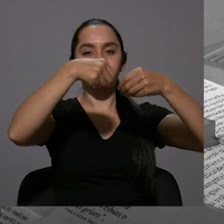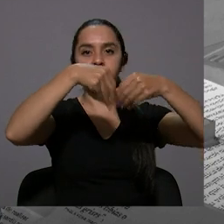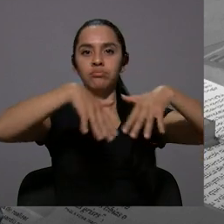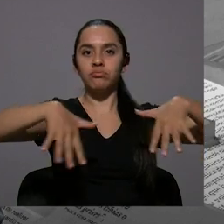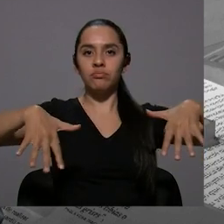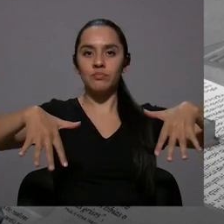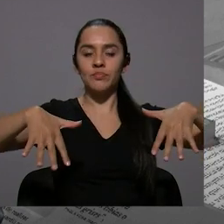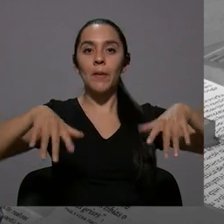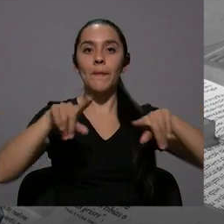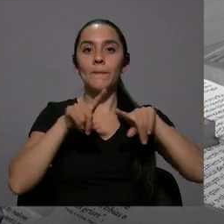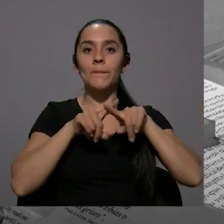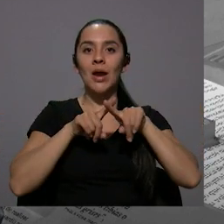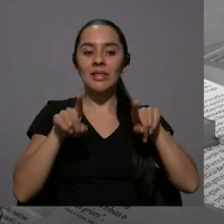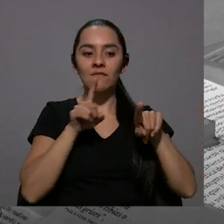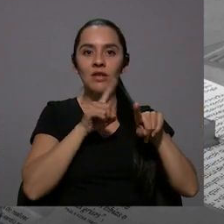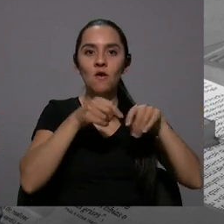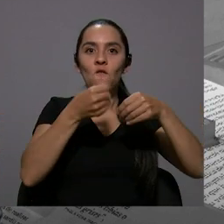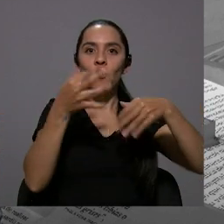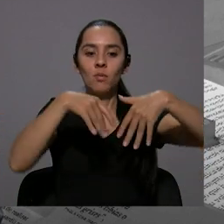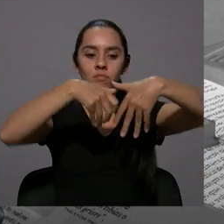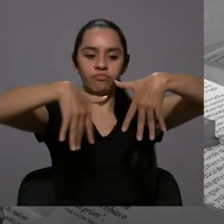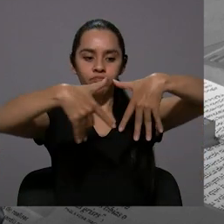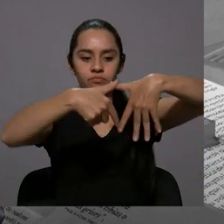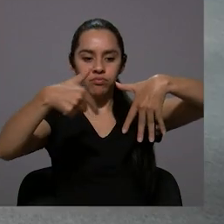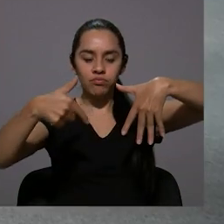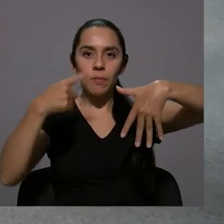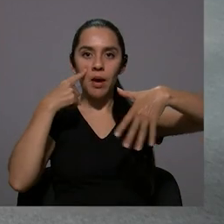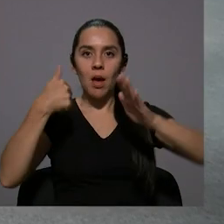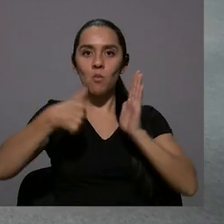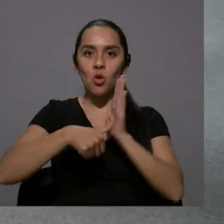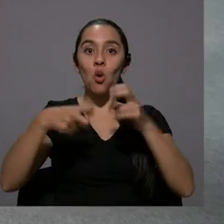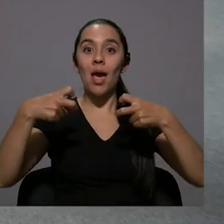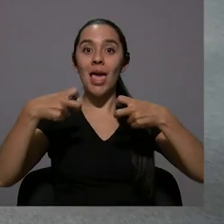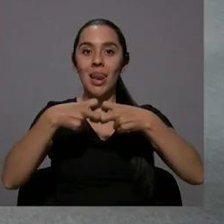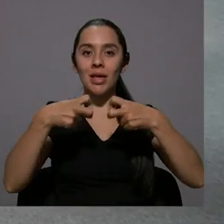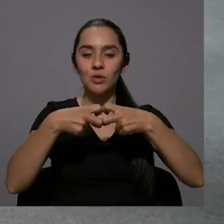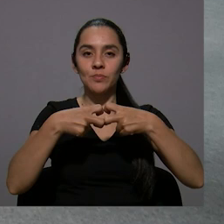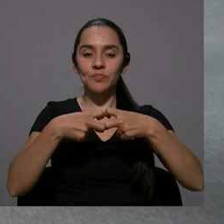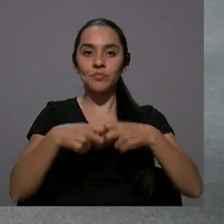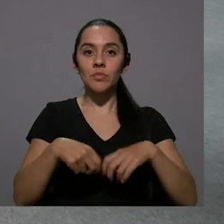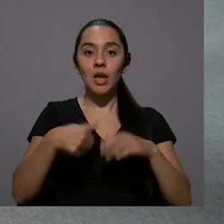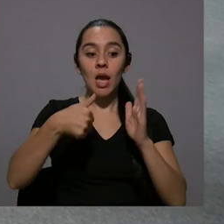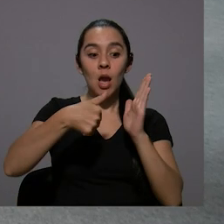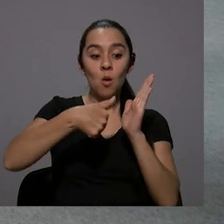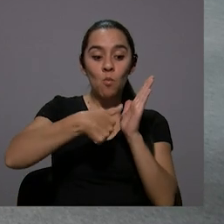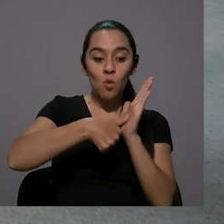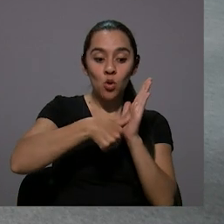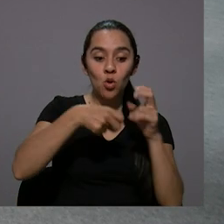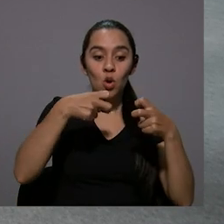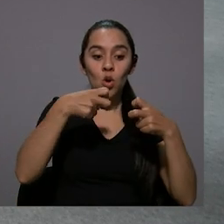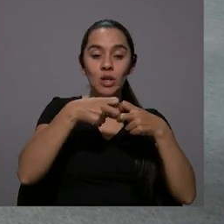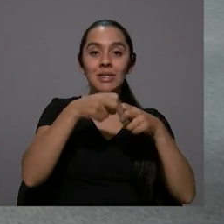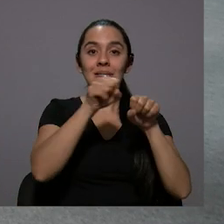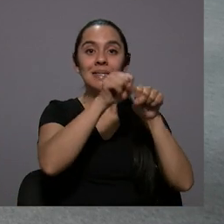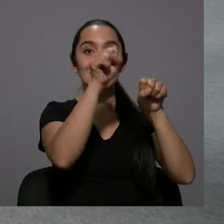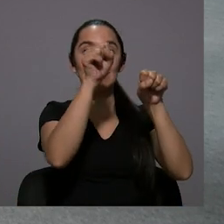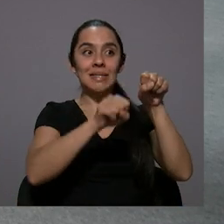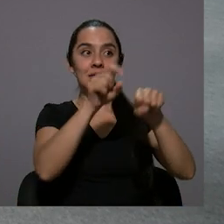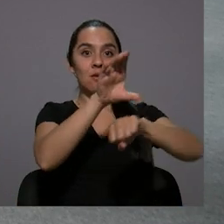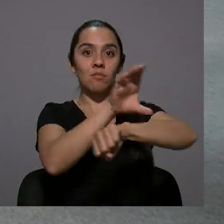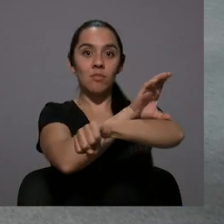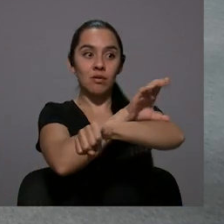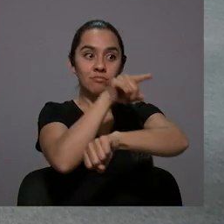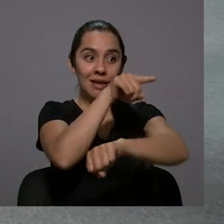electrónico es el género Pero hay varias especies de Voto electrónico eh el voto electrónico donde es un sistema informático el que